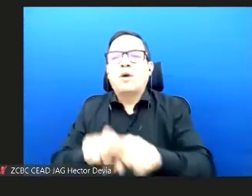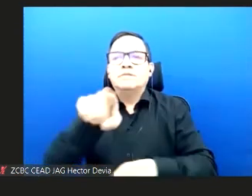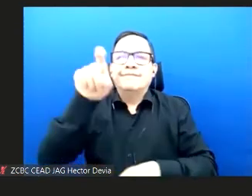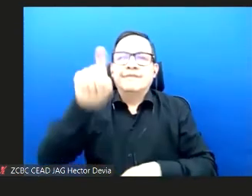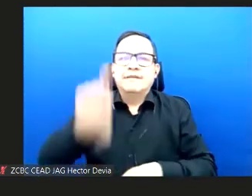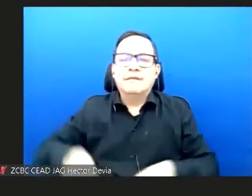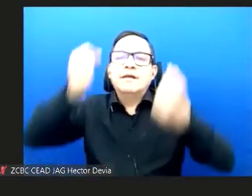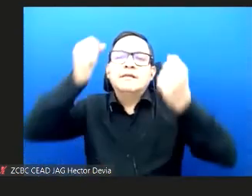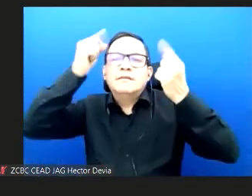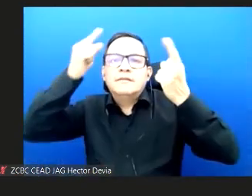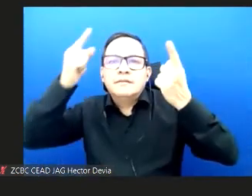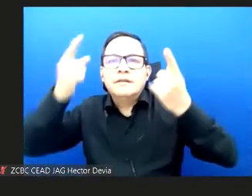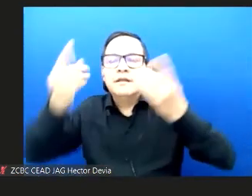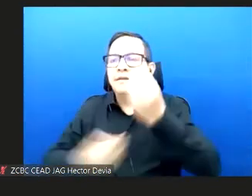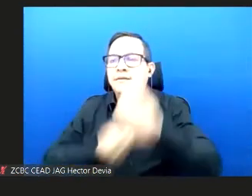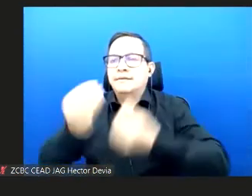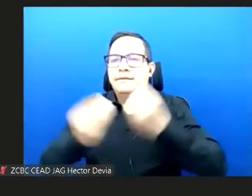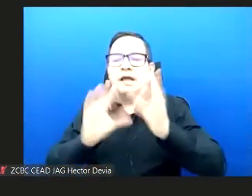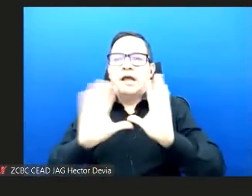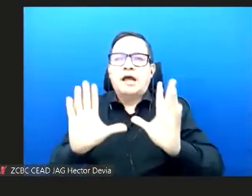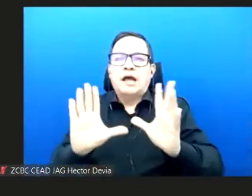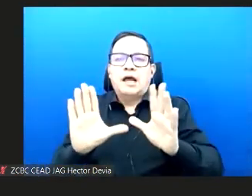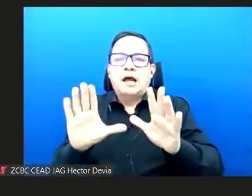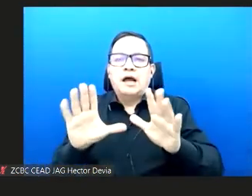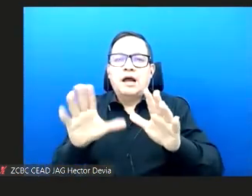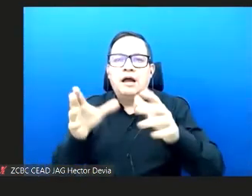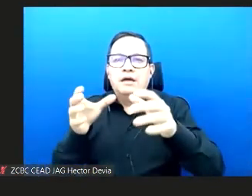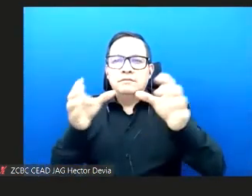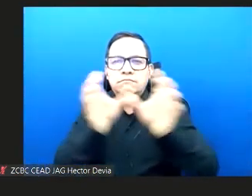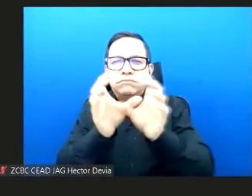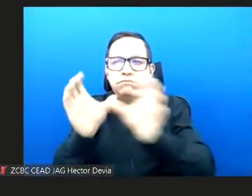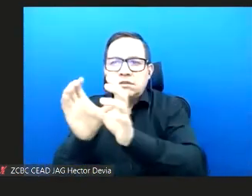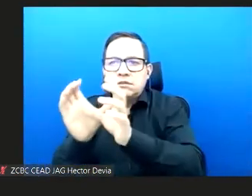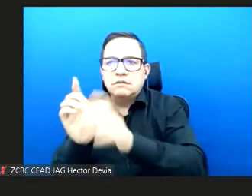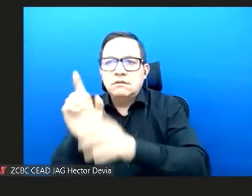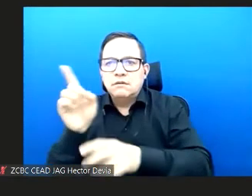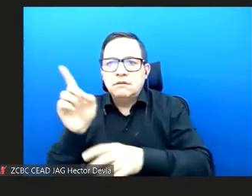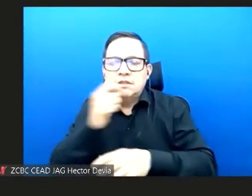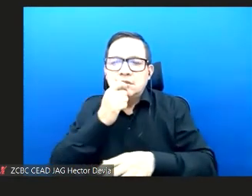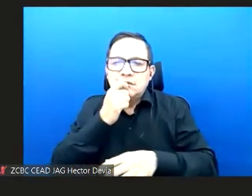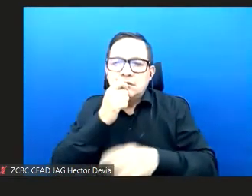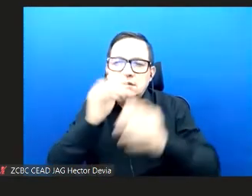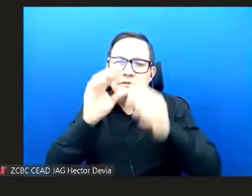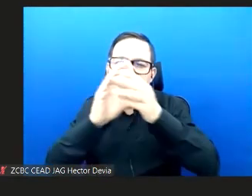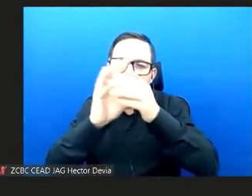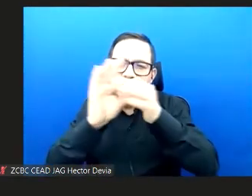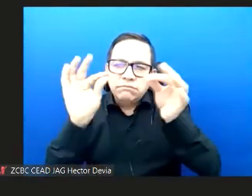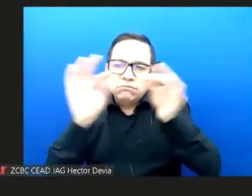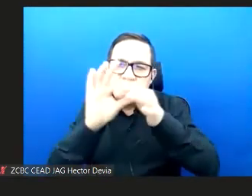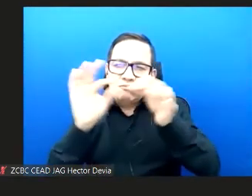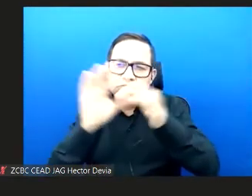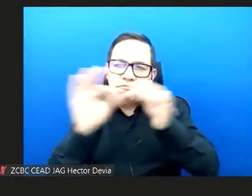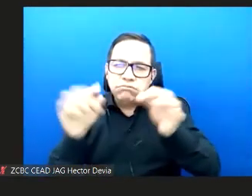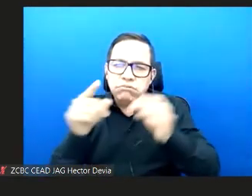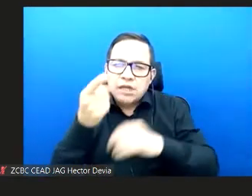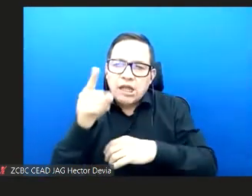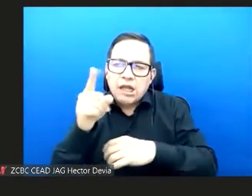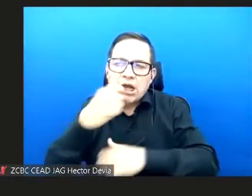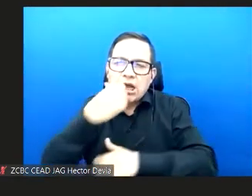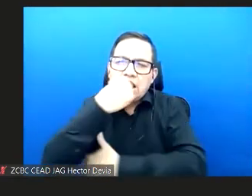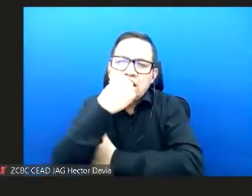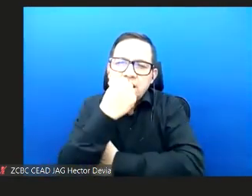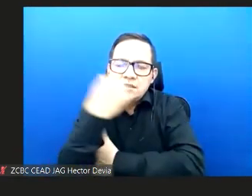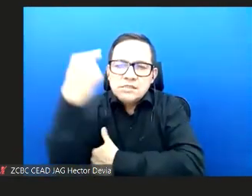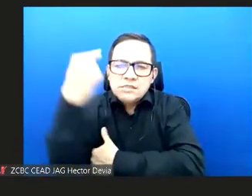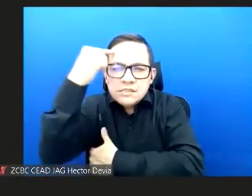entiendan las operaciones de conjuntos, que se vayan a leer primero la expresión y, como decimos por ahí, a echarle